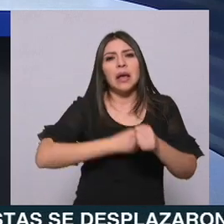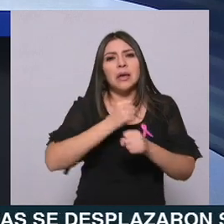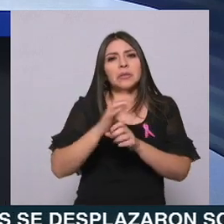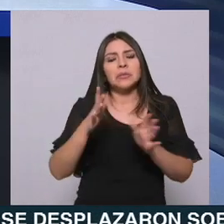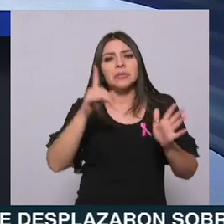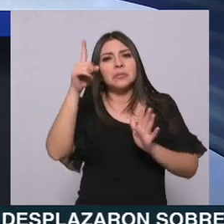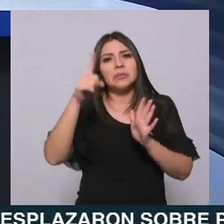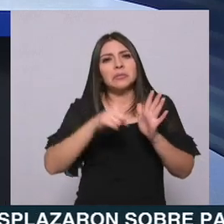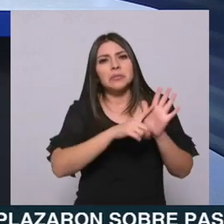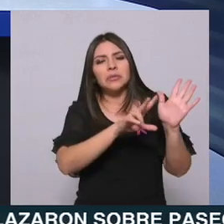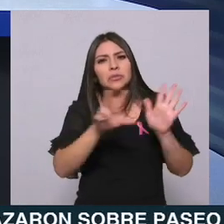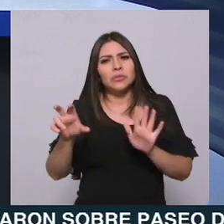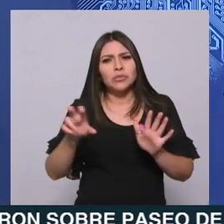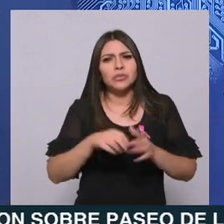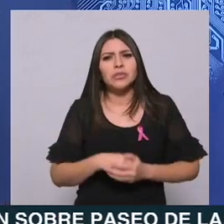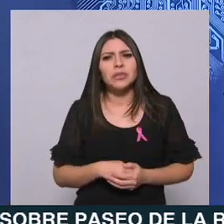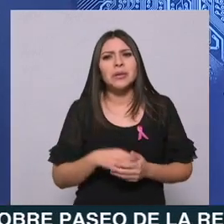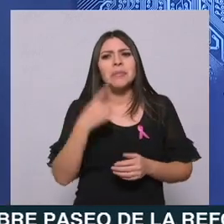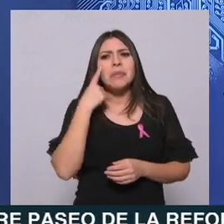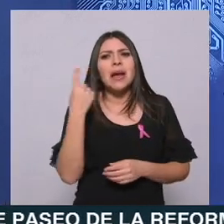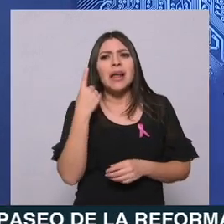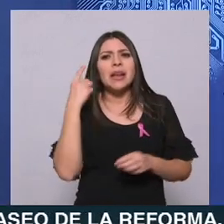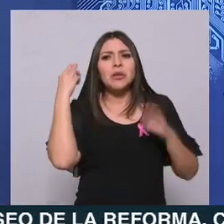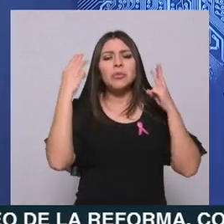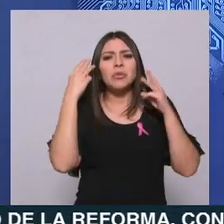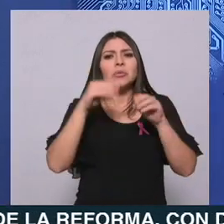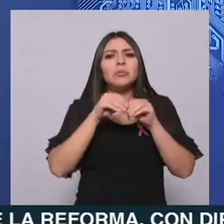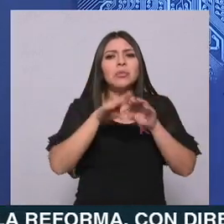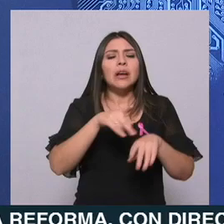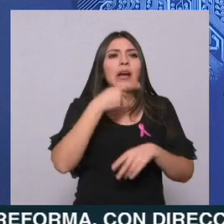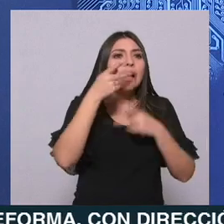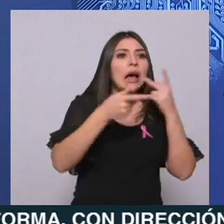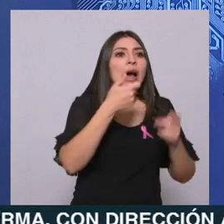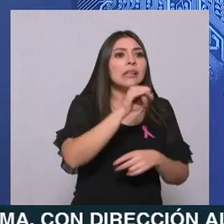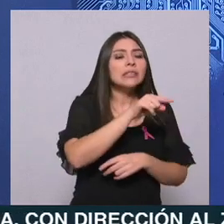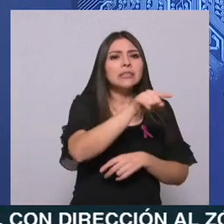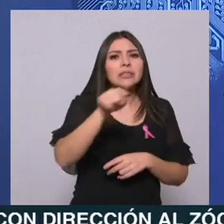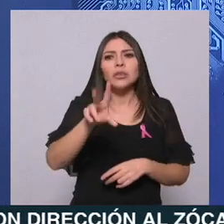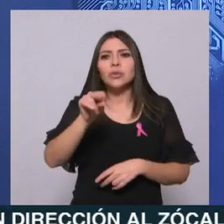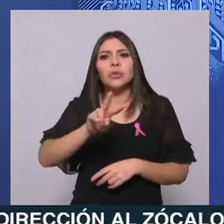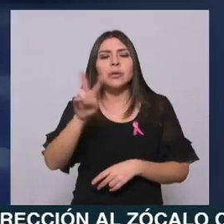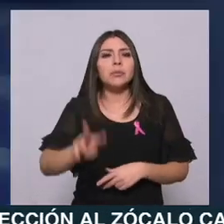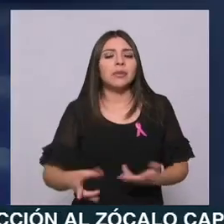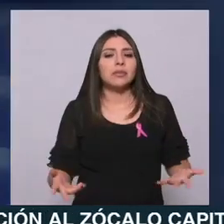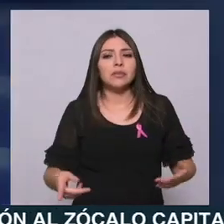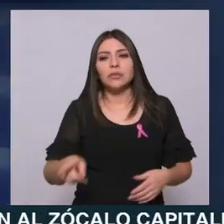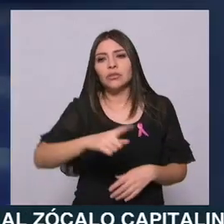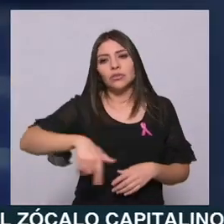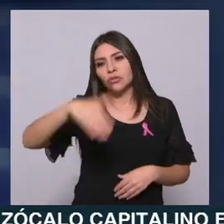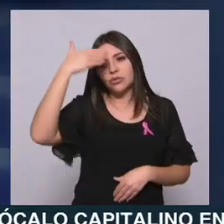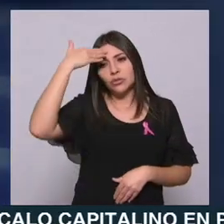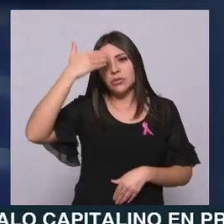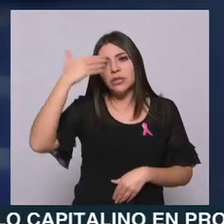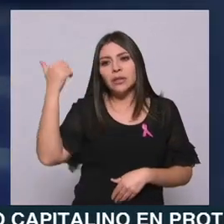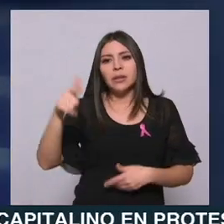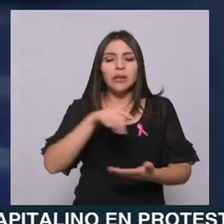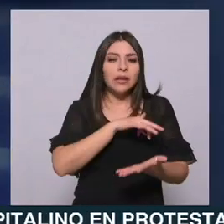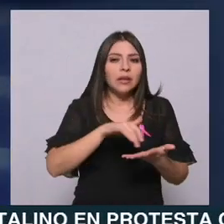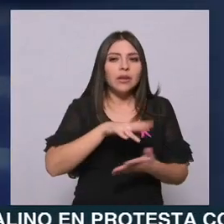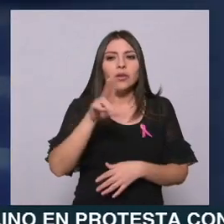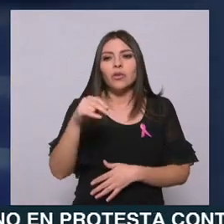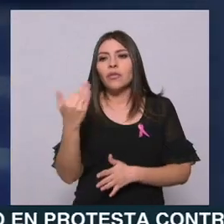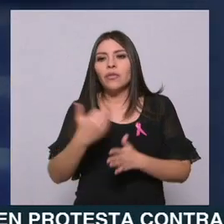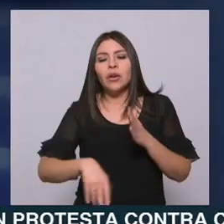¿Por qué se le sigue diciendo a la gente que fue así si no es cierto? Porque no saben, porque acuden a literatura que no conocen,